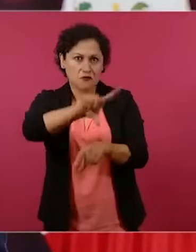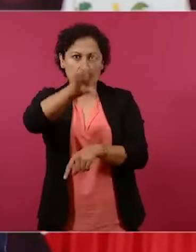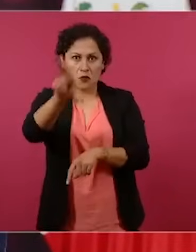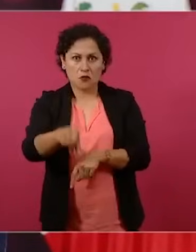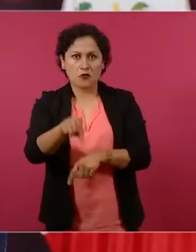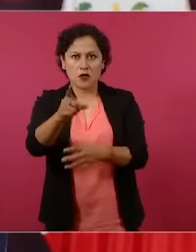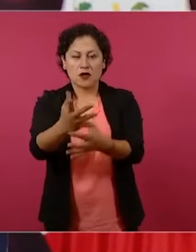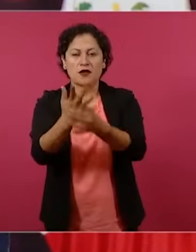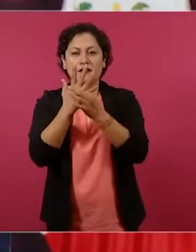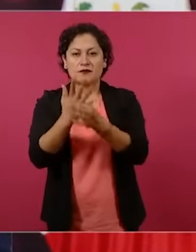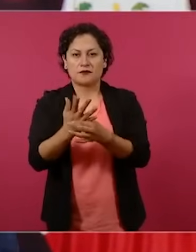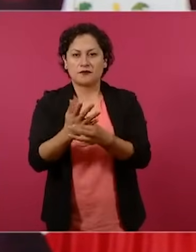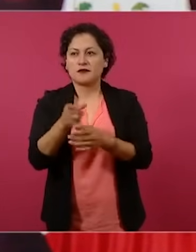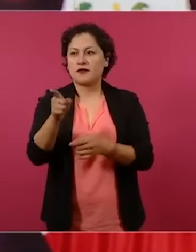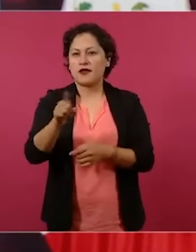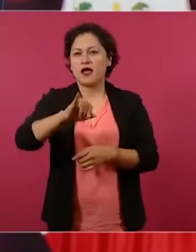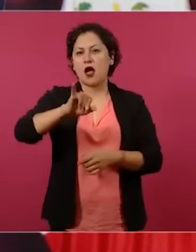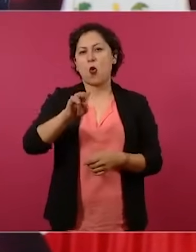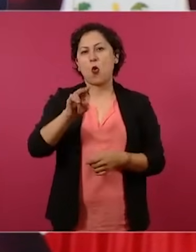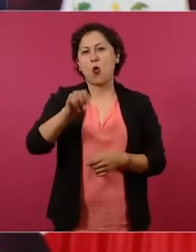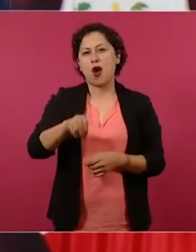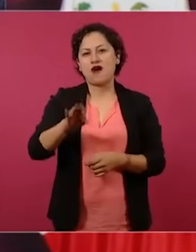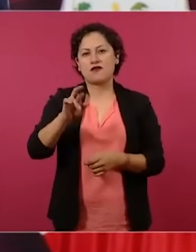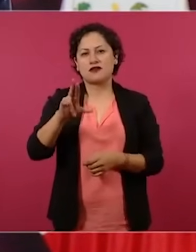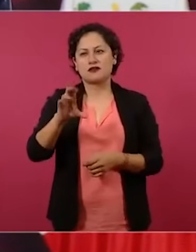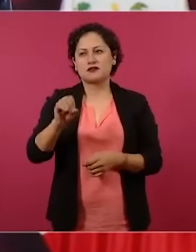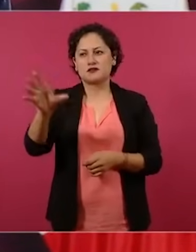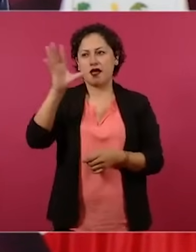Juan Francisco, sí, y otras cosas.